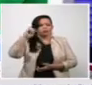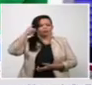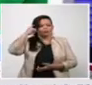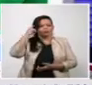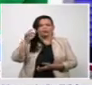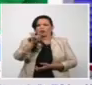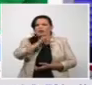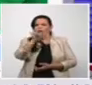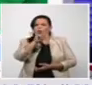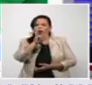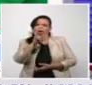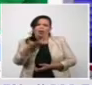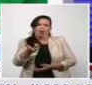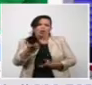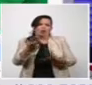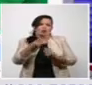casos